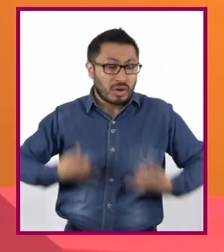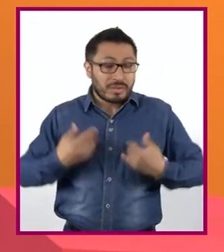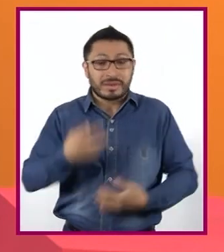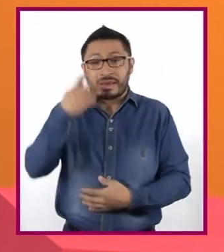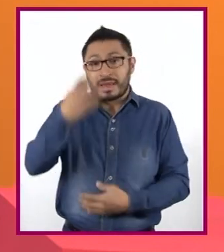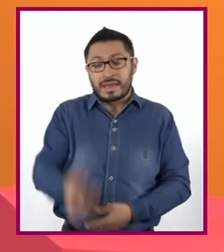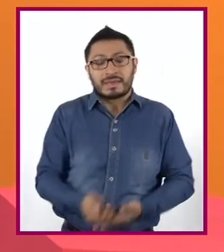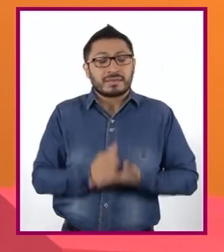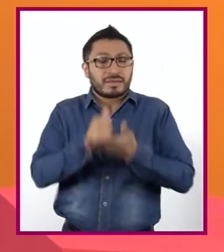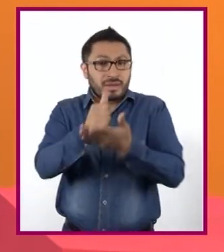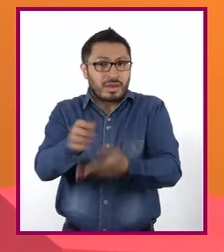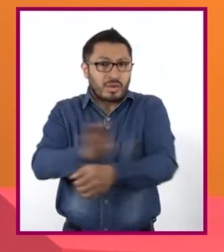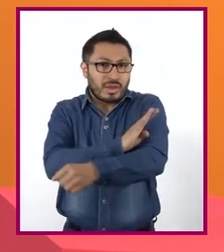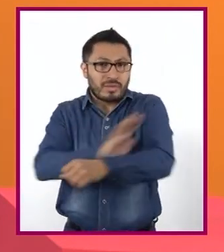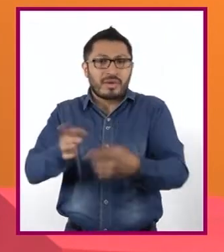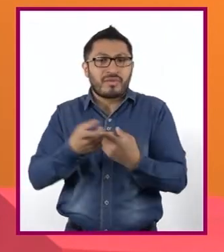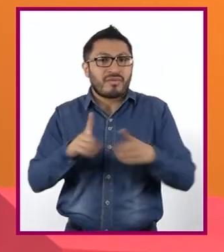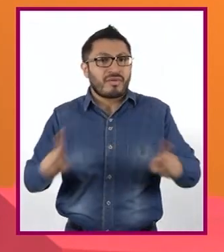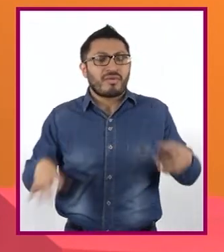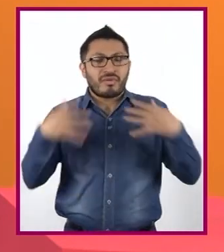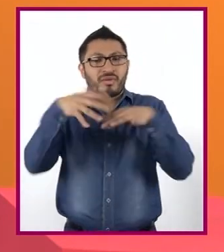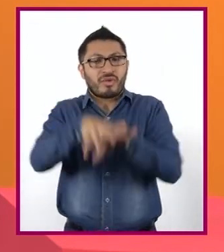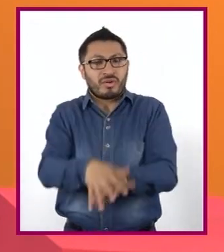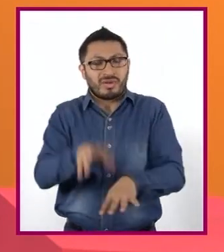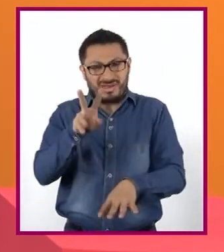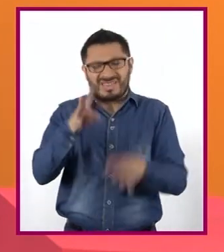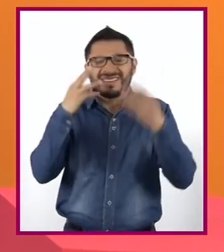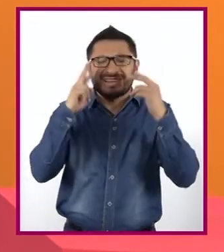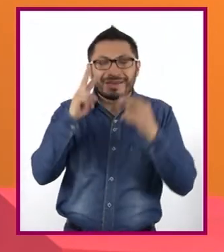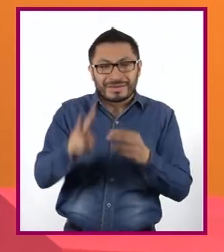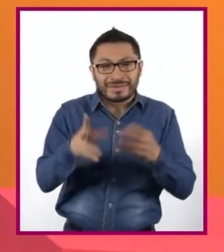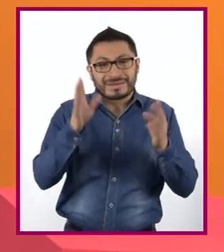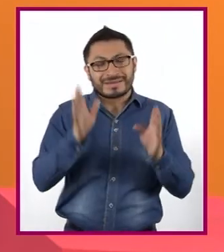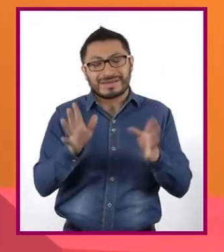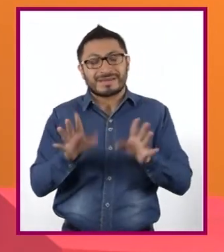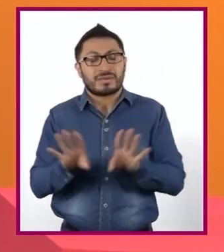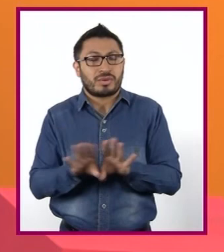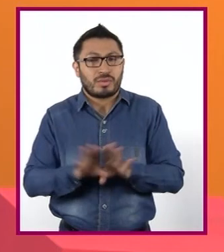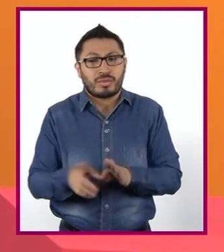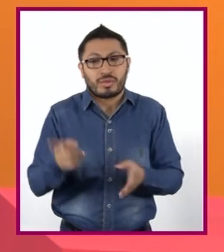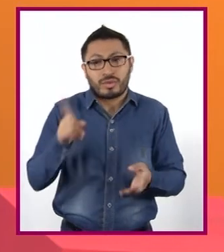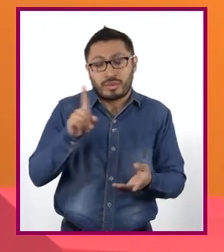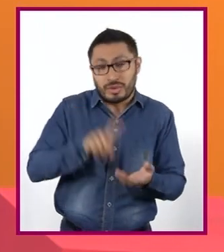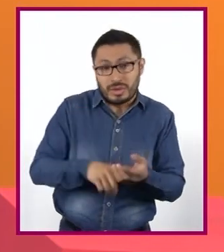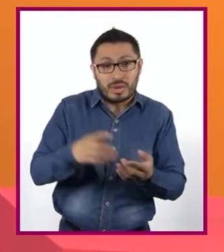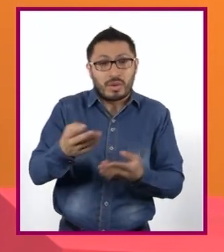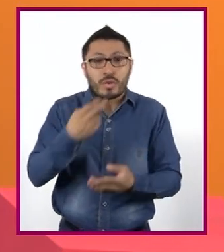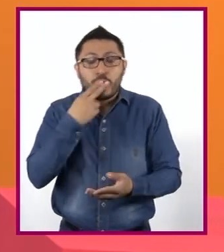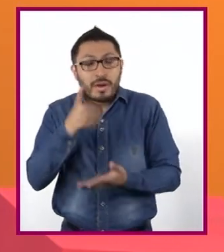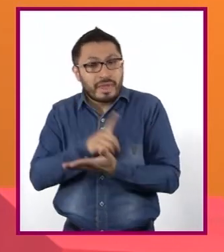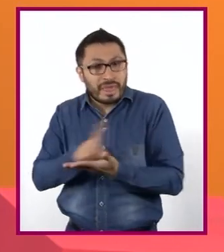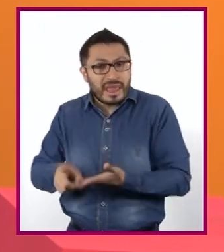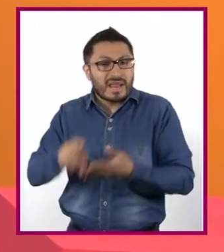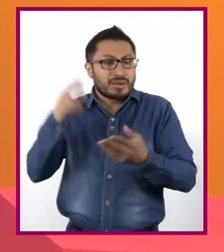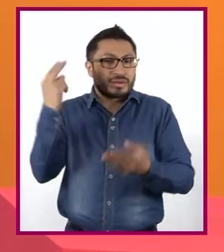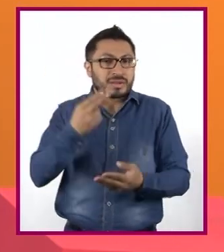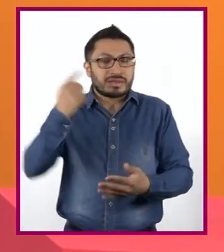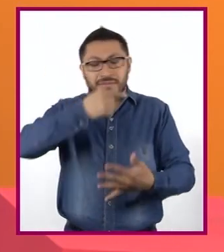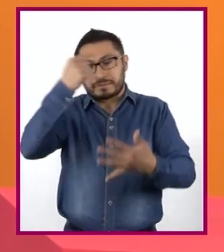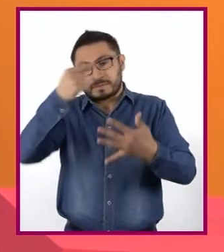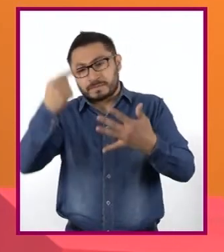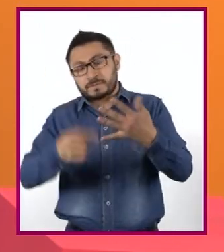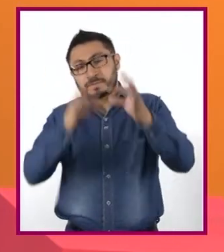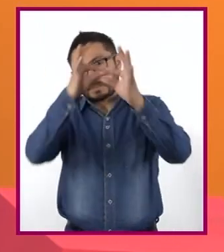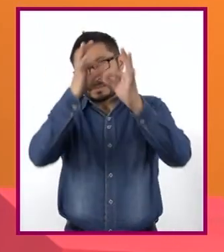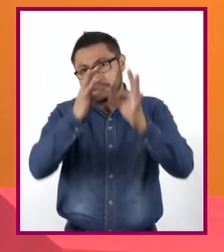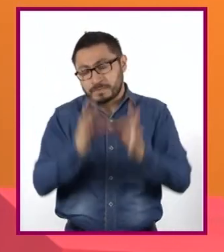desarrollo integral? Como ya hemos visto, el desarrollo integral tiene que ver con el ejercicio de derechos y de la satisfacción de necesidades,